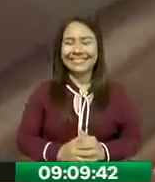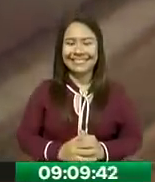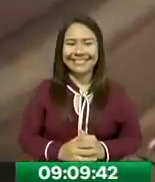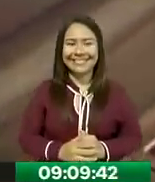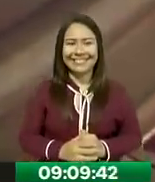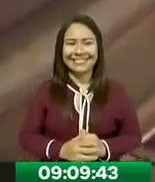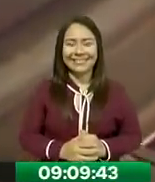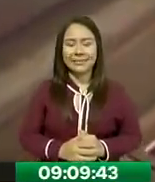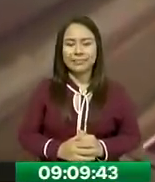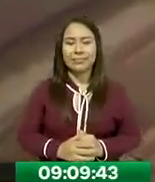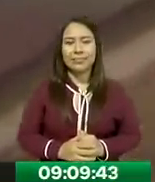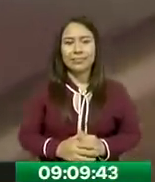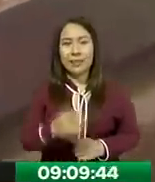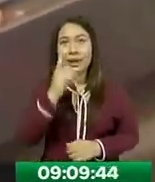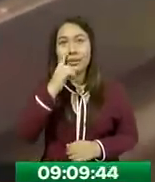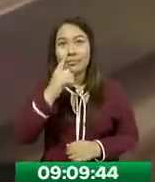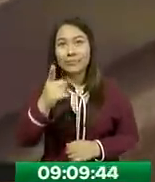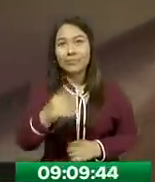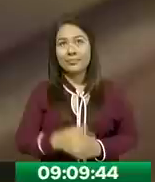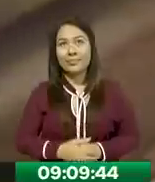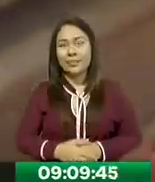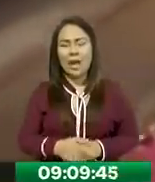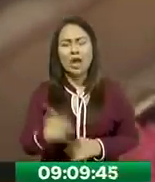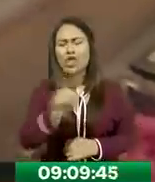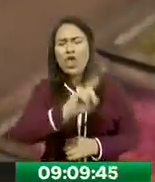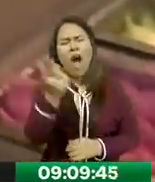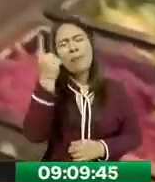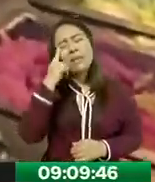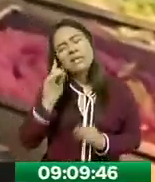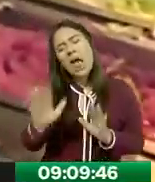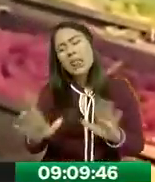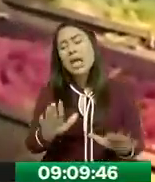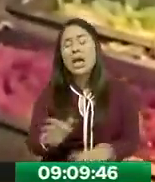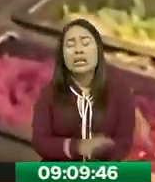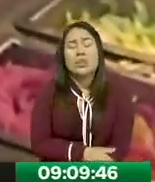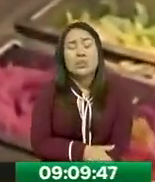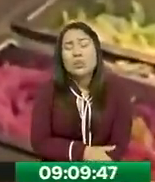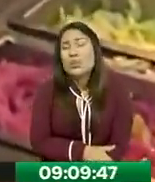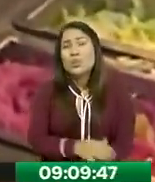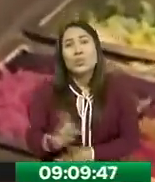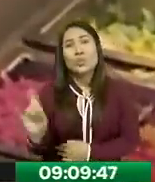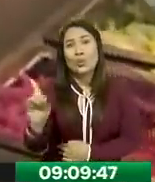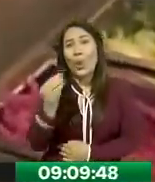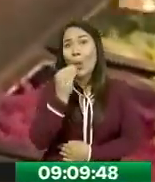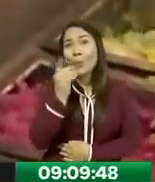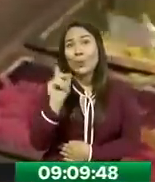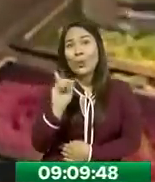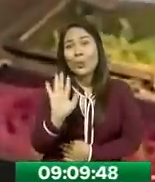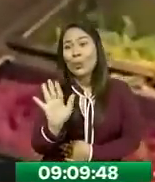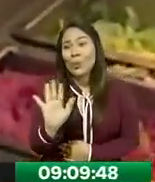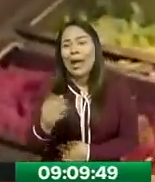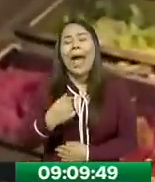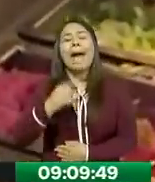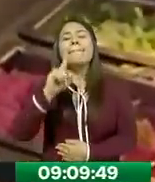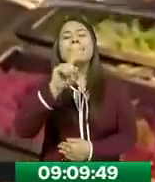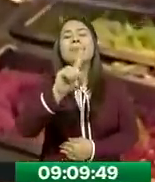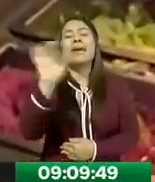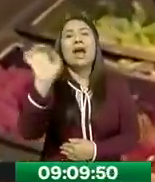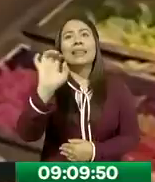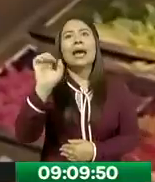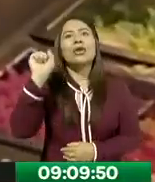cómo le echan esa grasita, no piensen las dietas, tranquilo. Desde el 1 de enero empezamos la dieta, hacer ejercicio